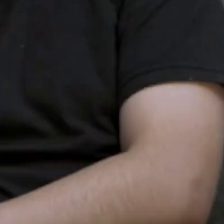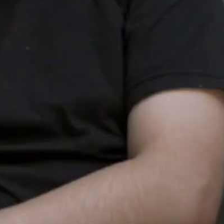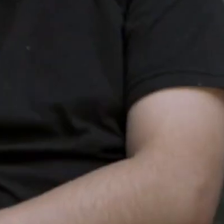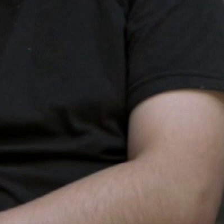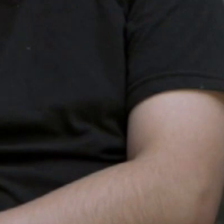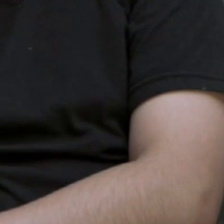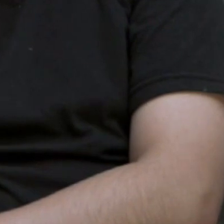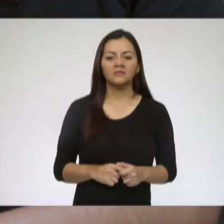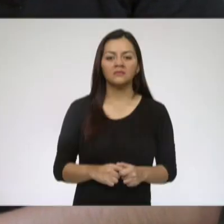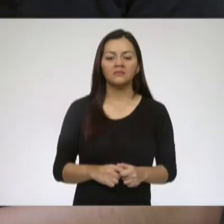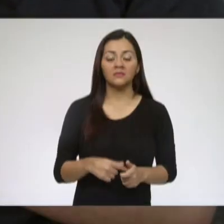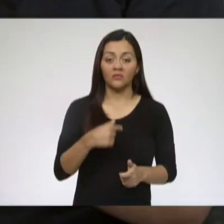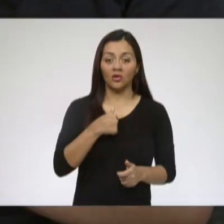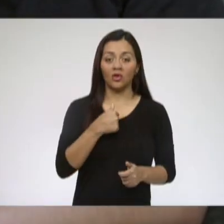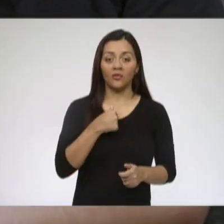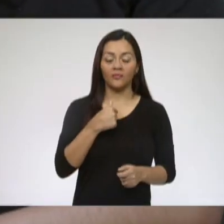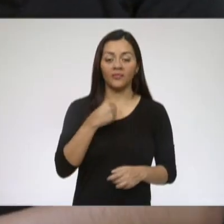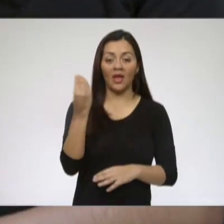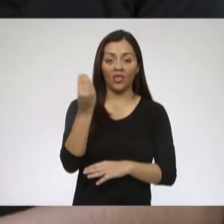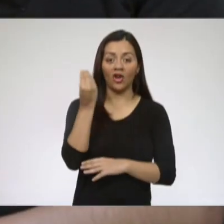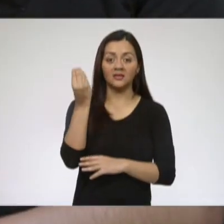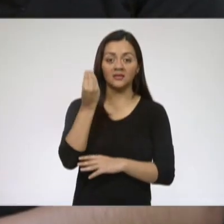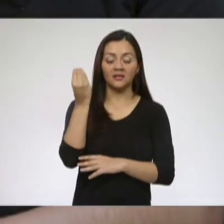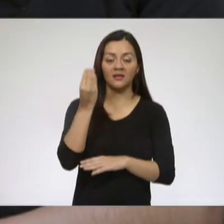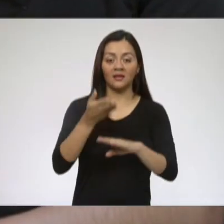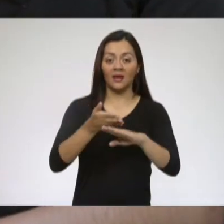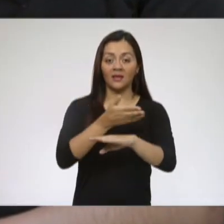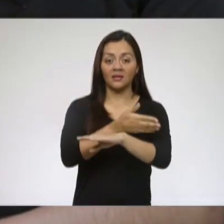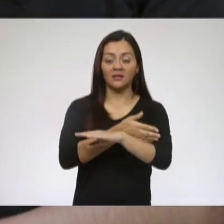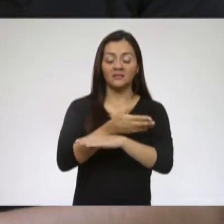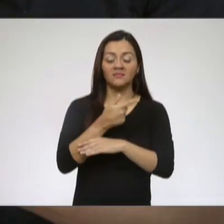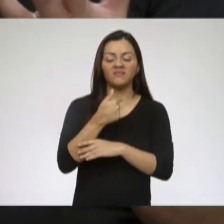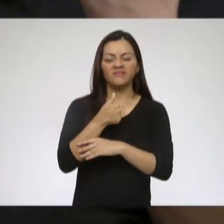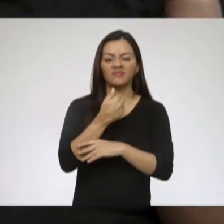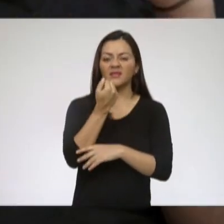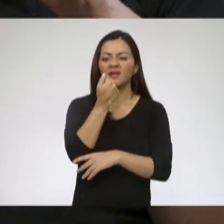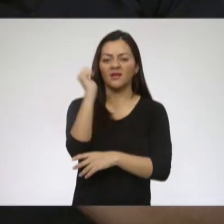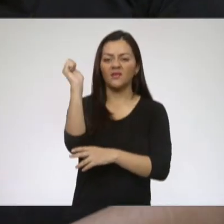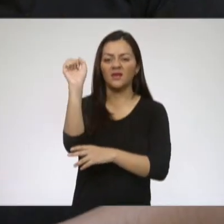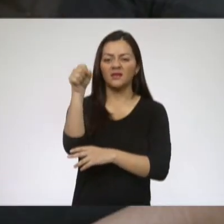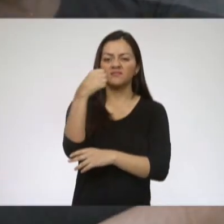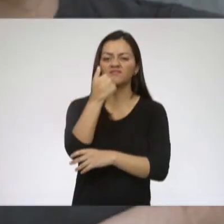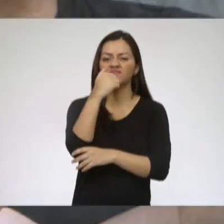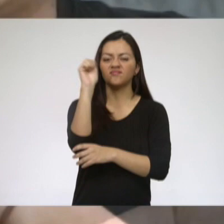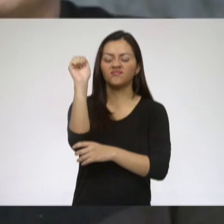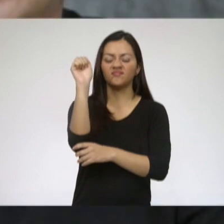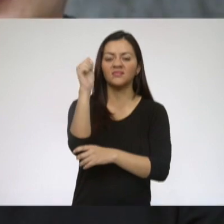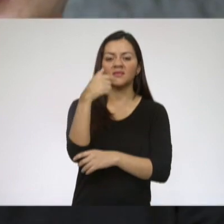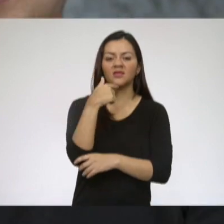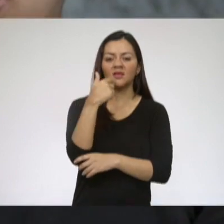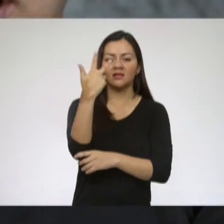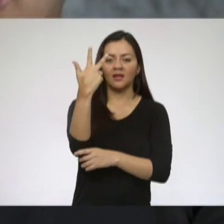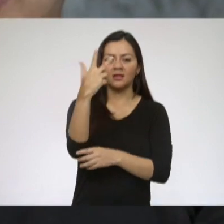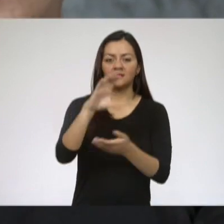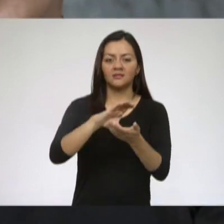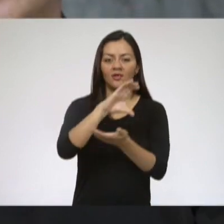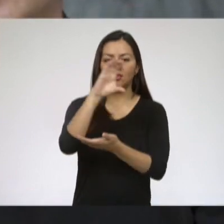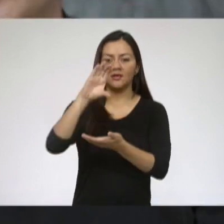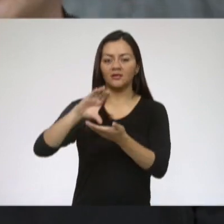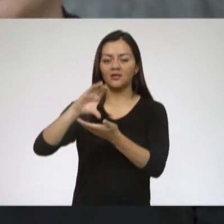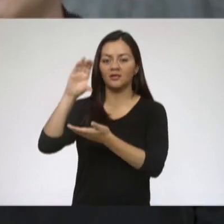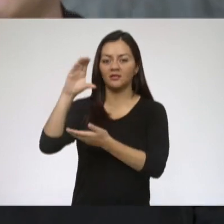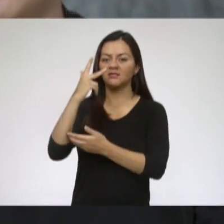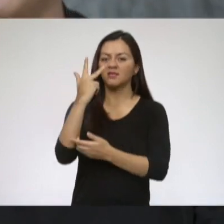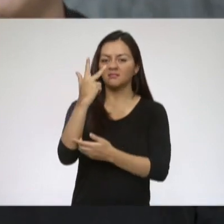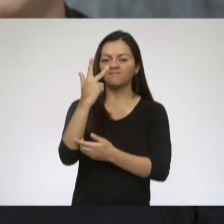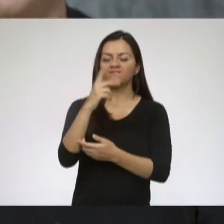Mi adolescencia sí fue un poco rebelde, digamos, en el punto de que pasé por tres colegios. Tuve que salir expulsado en tercer